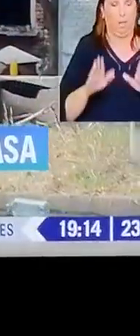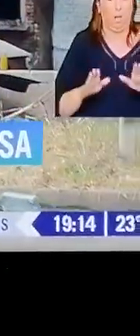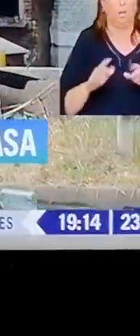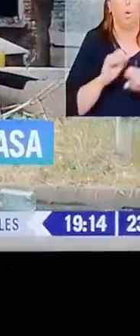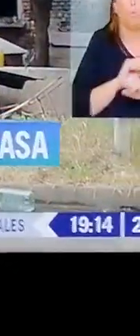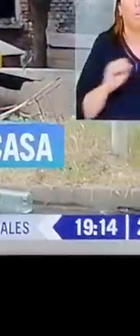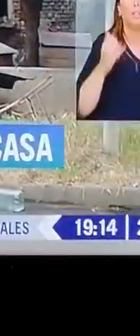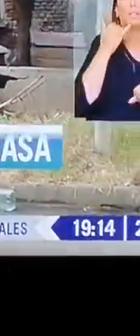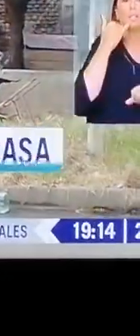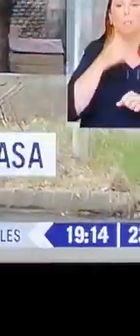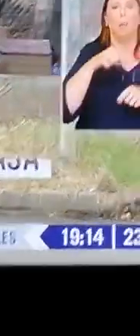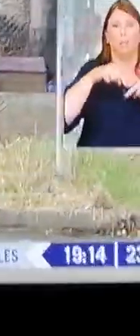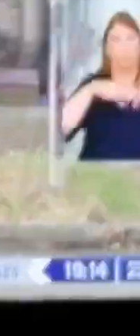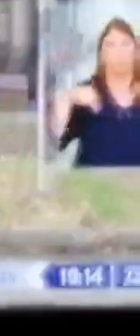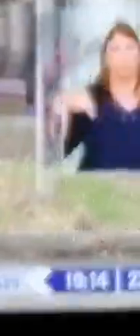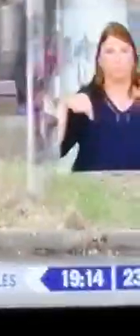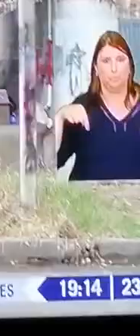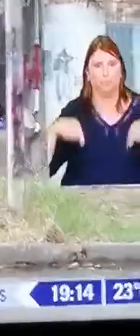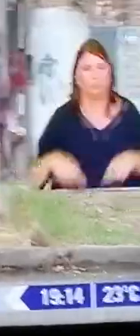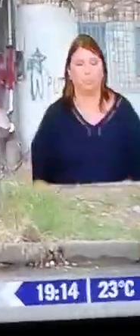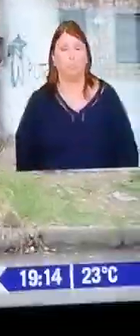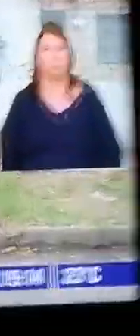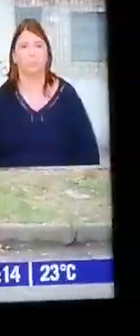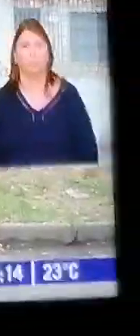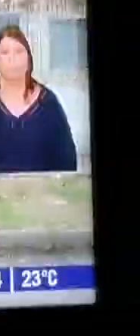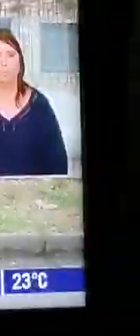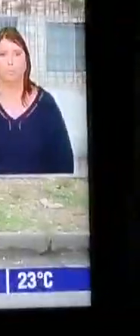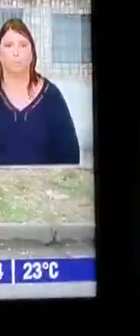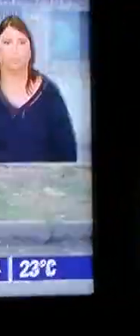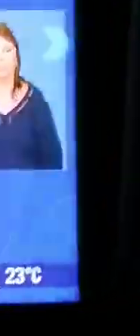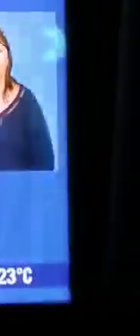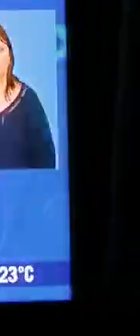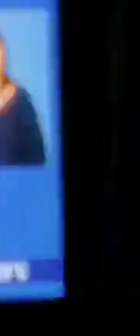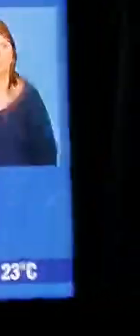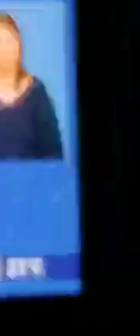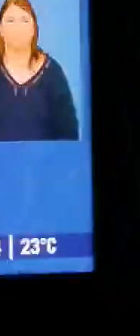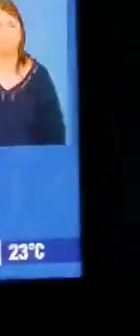096 80 89 80. La Universidad.